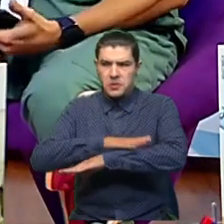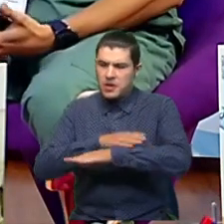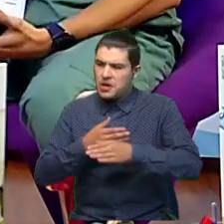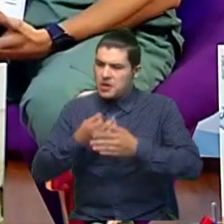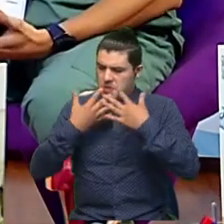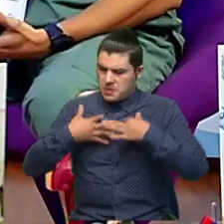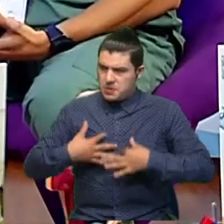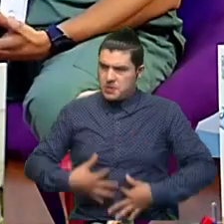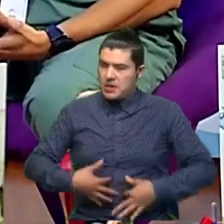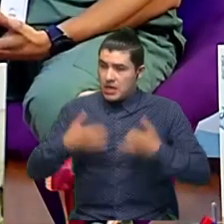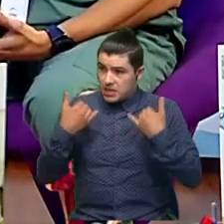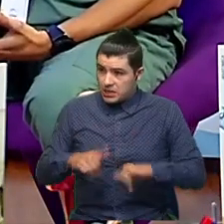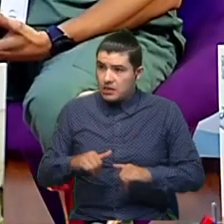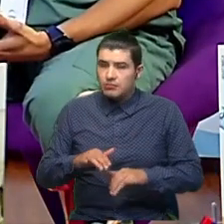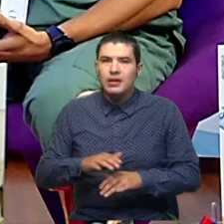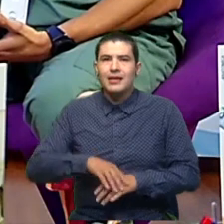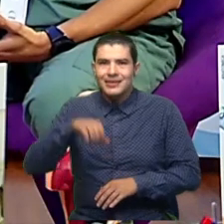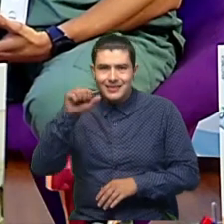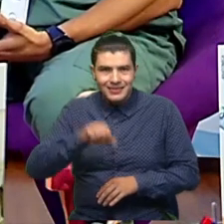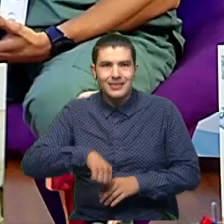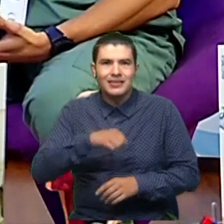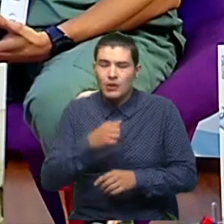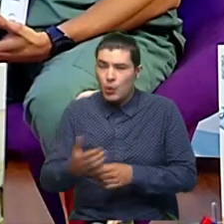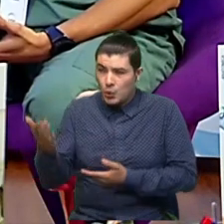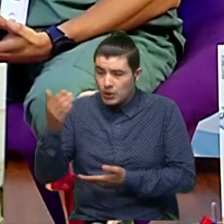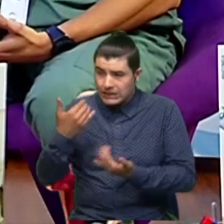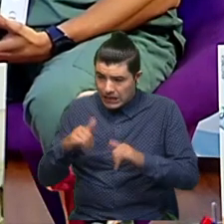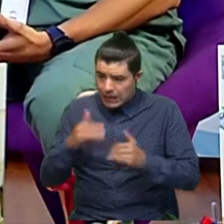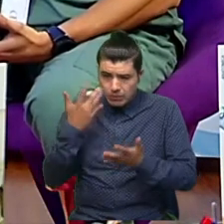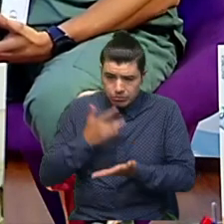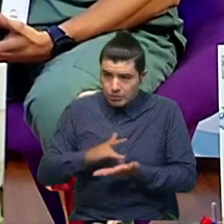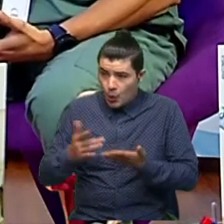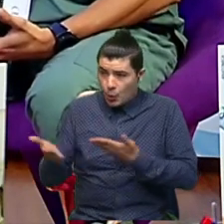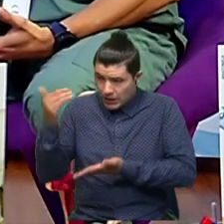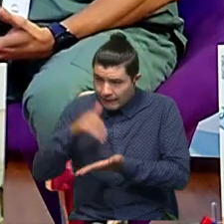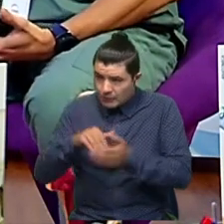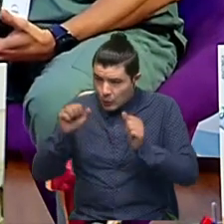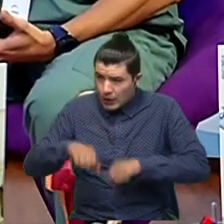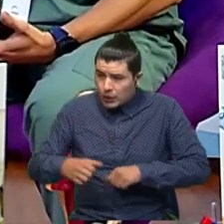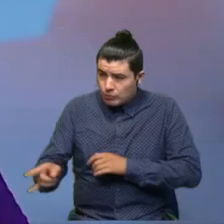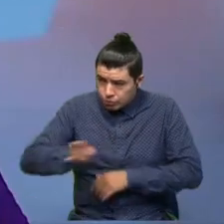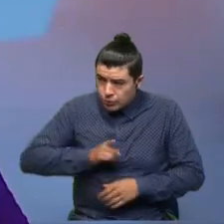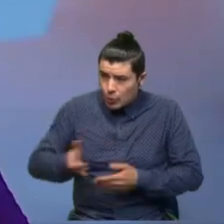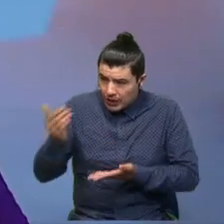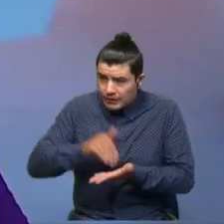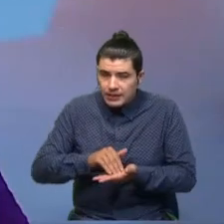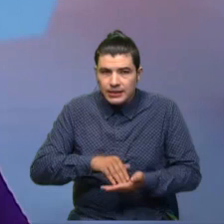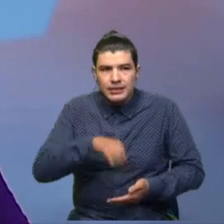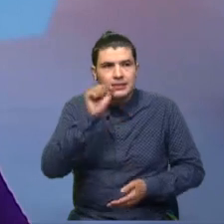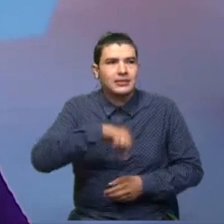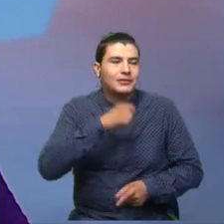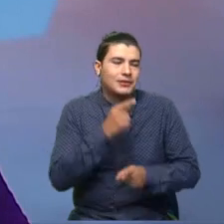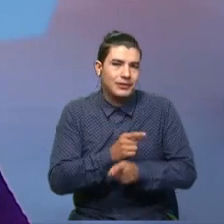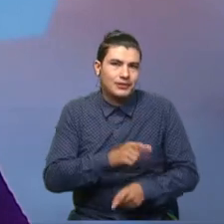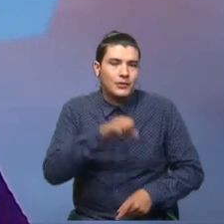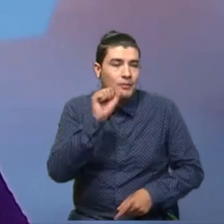contagiarnos de la misma? Sí, una particularidad de la infección por el Helicobacter pylori es que posteriormente a la erradicación se